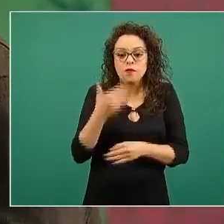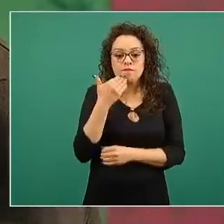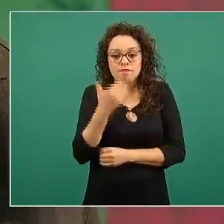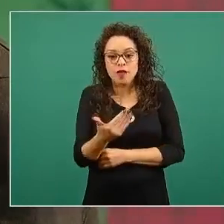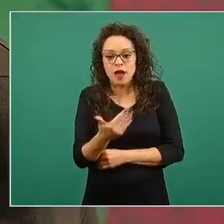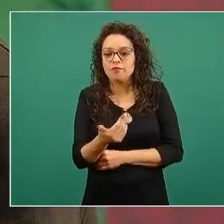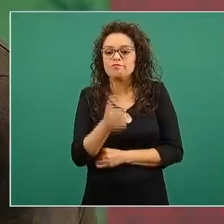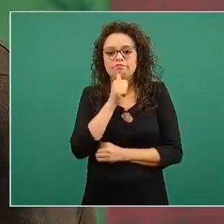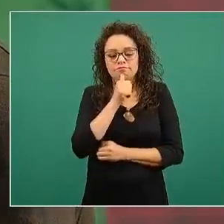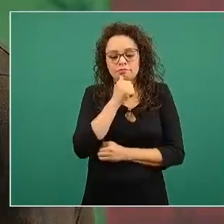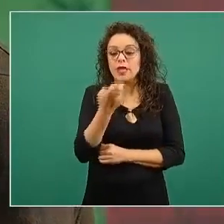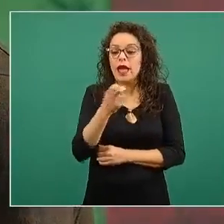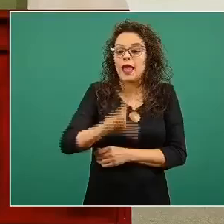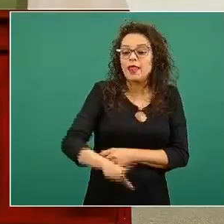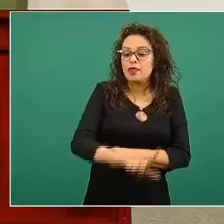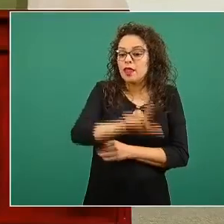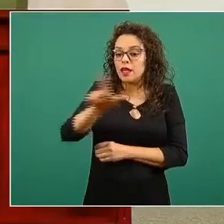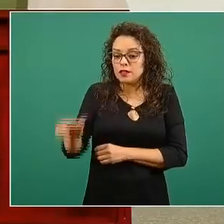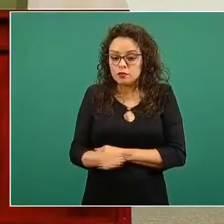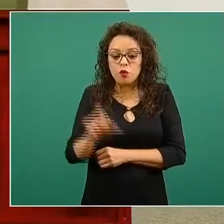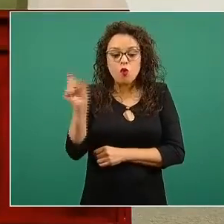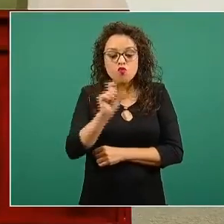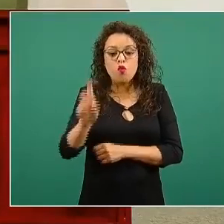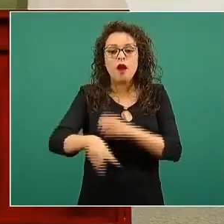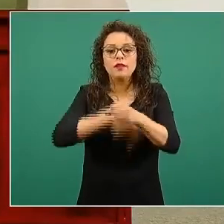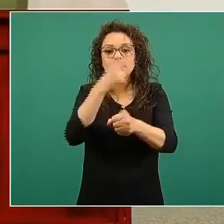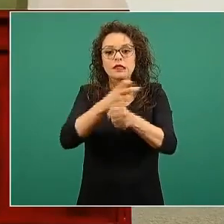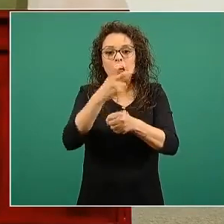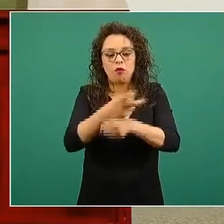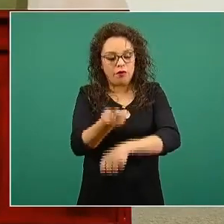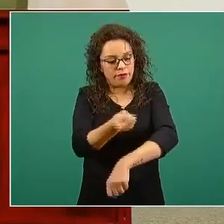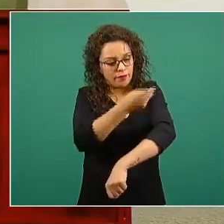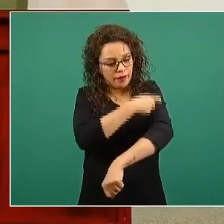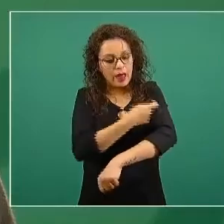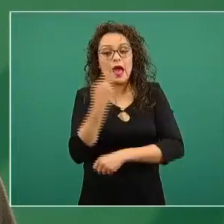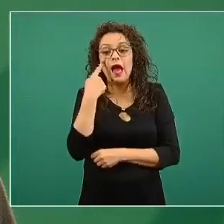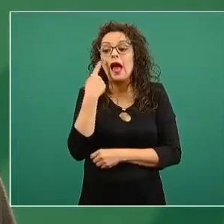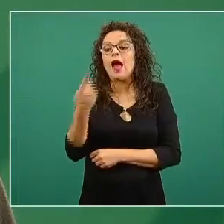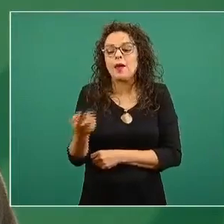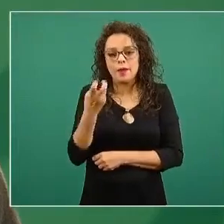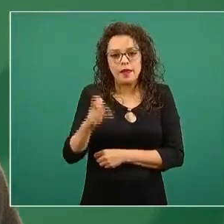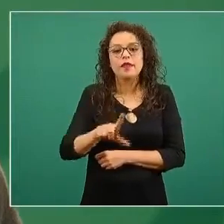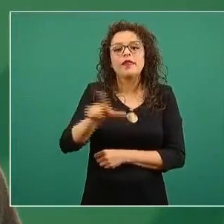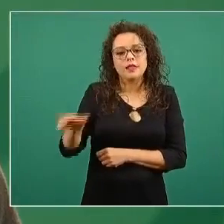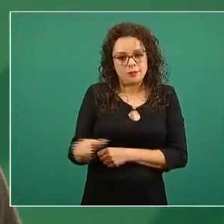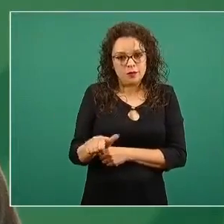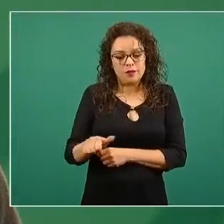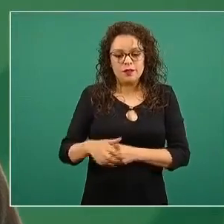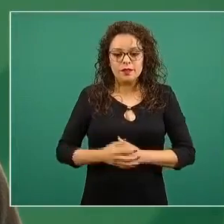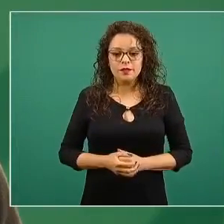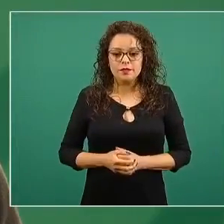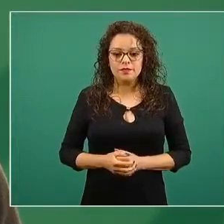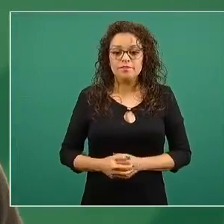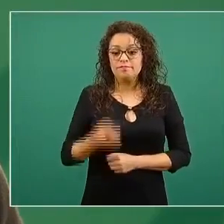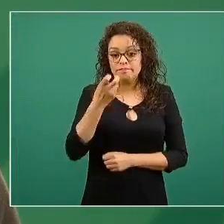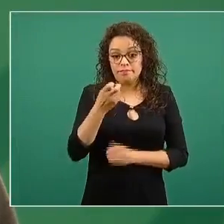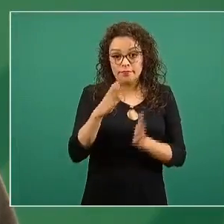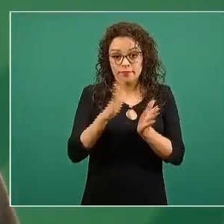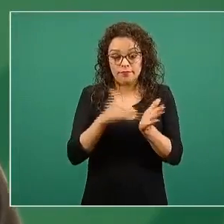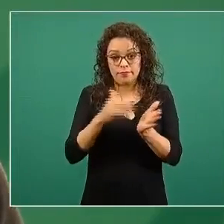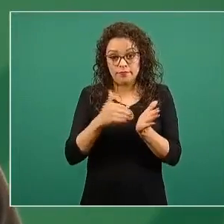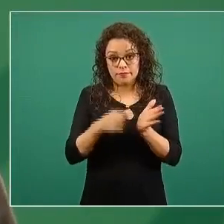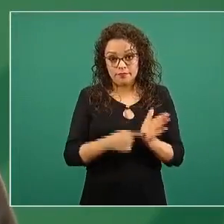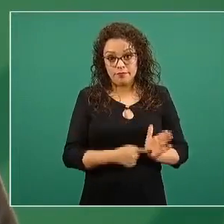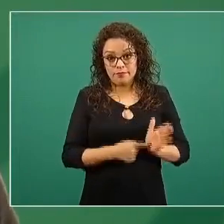esto vendrá hasta después de la segunda dosis. Entonces, en todo caso, el comprobante o en su